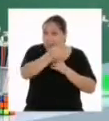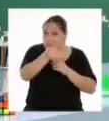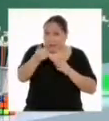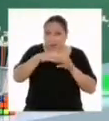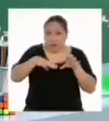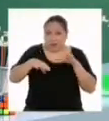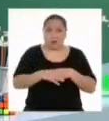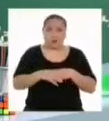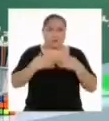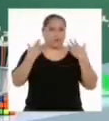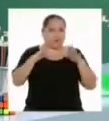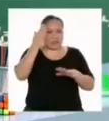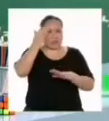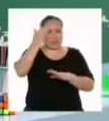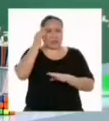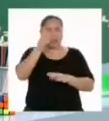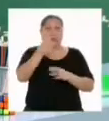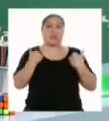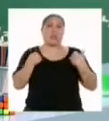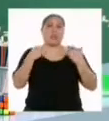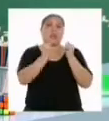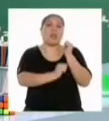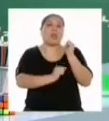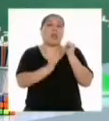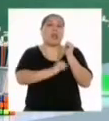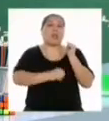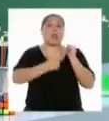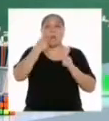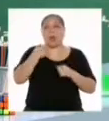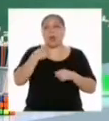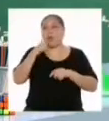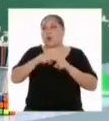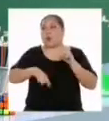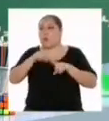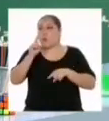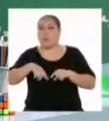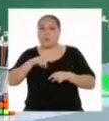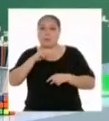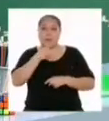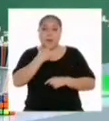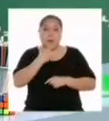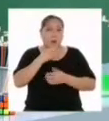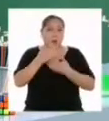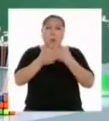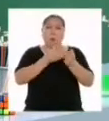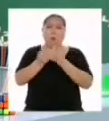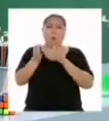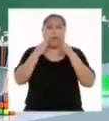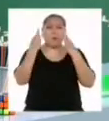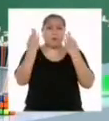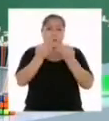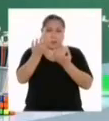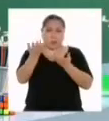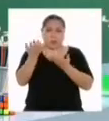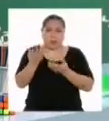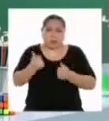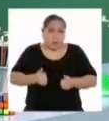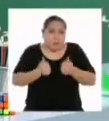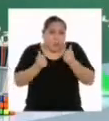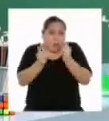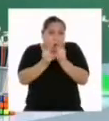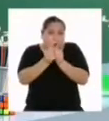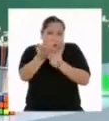Bien, ya saben, si tienen algún hermano, prima o cualquier familiar que viva con ustedes, invítenlo a participar en el